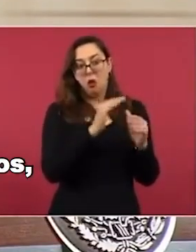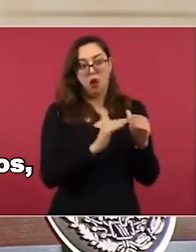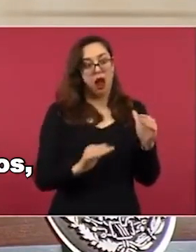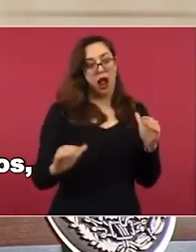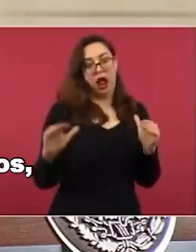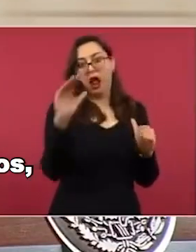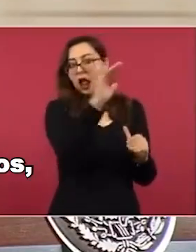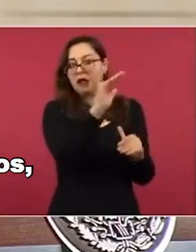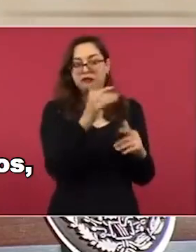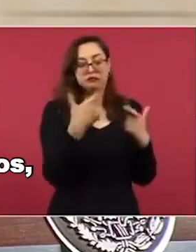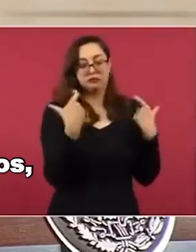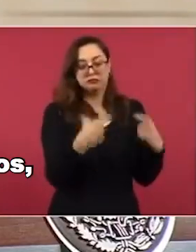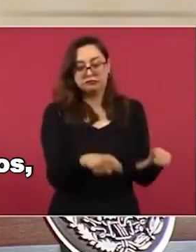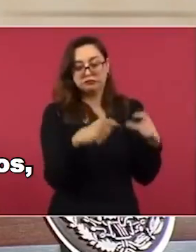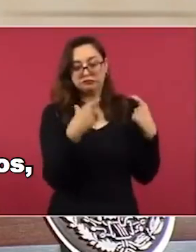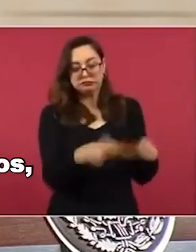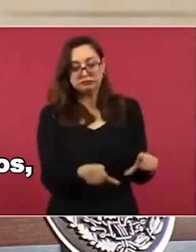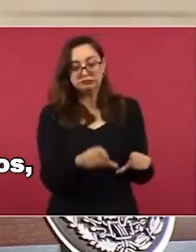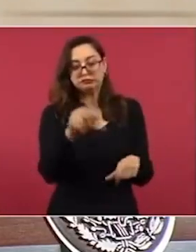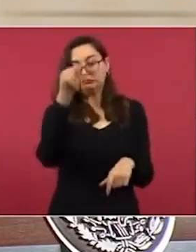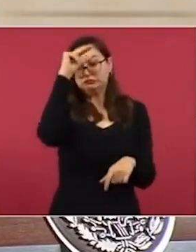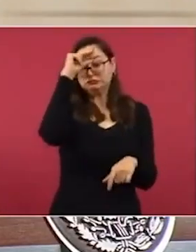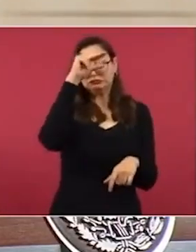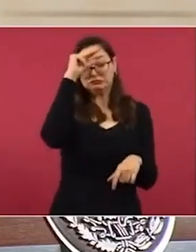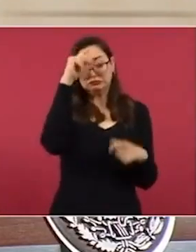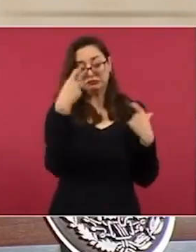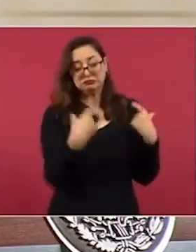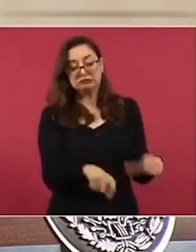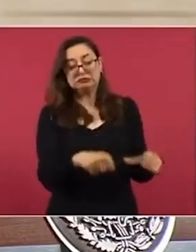ni con los medios, ni con la intelectualidad.